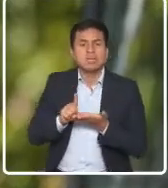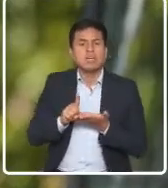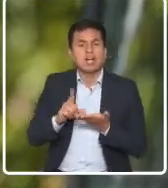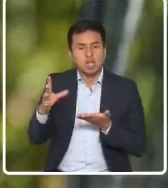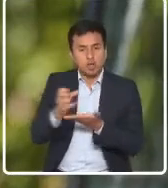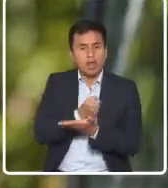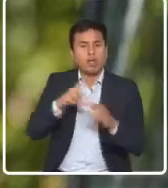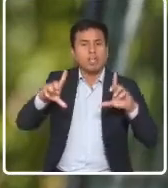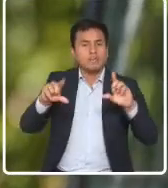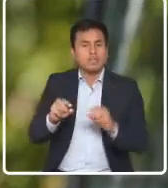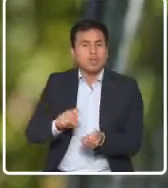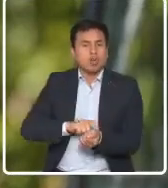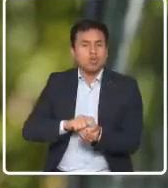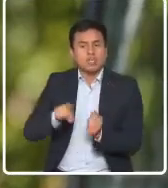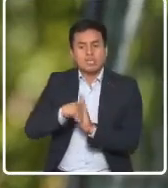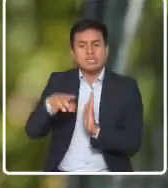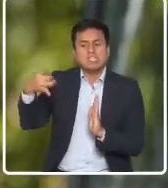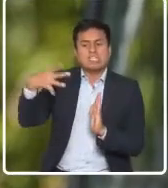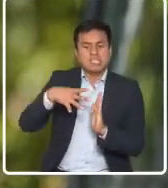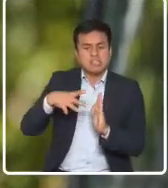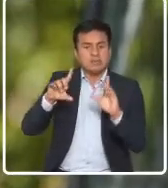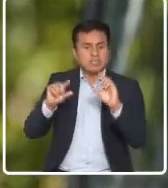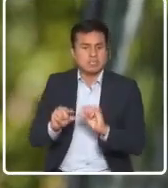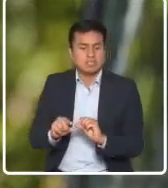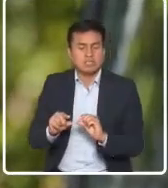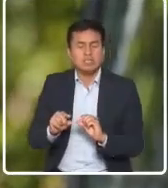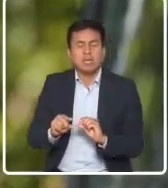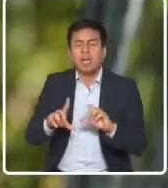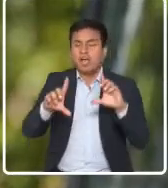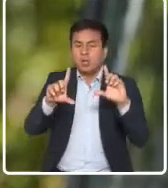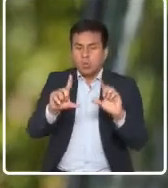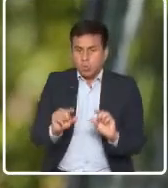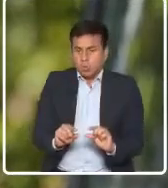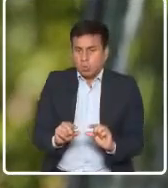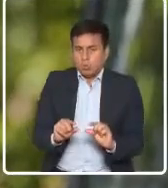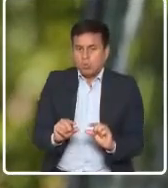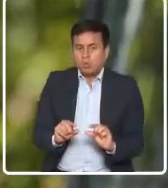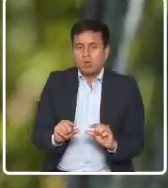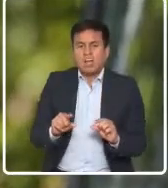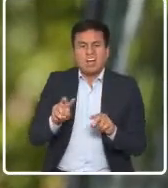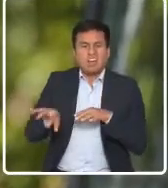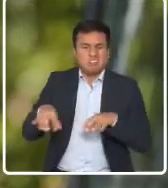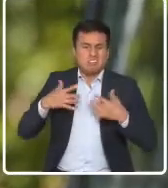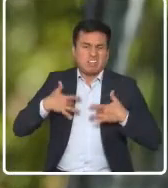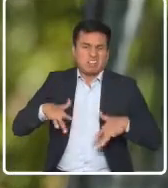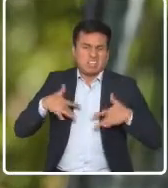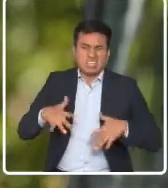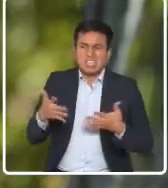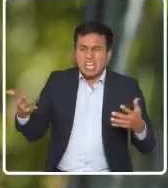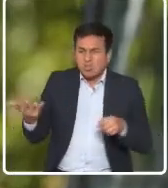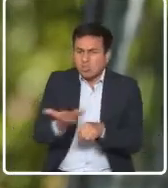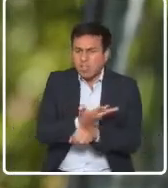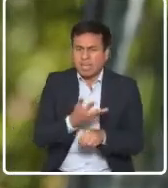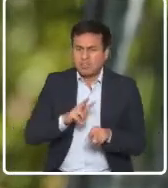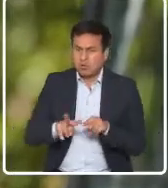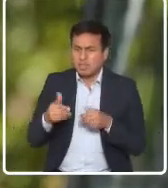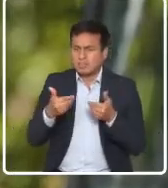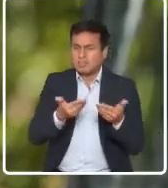inhibir conductas delictivas y contener acciones negligentes que tanto daño